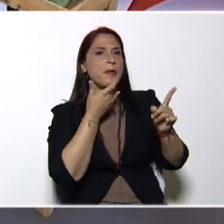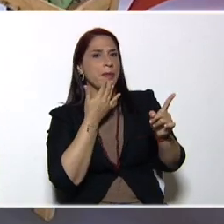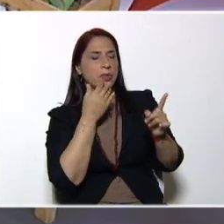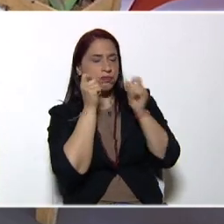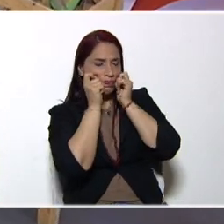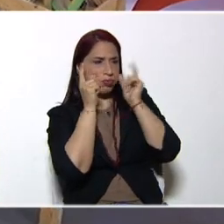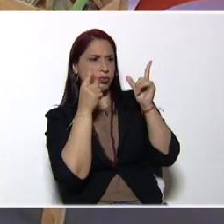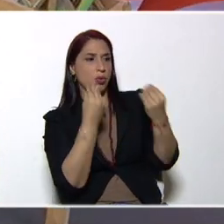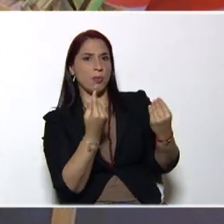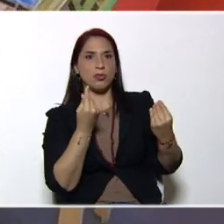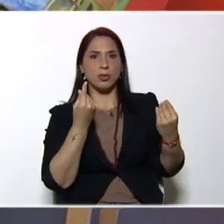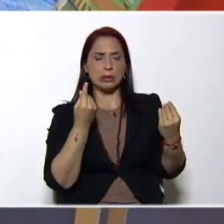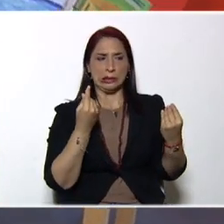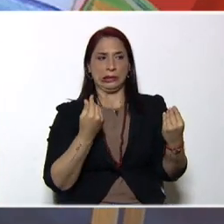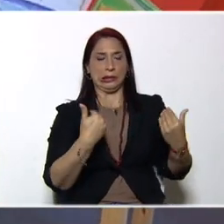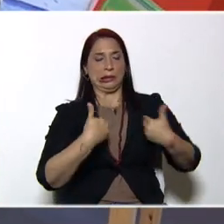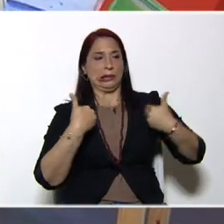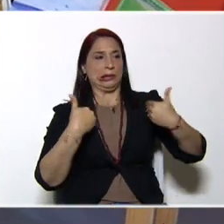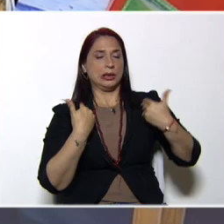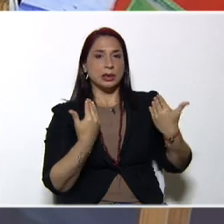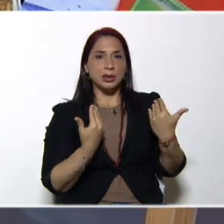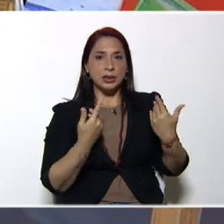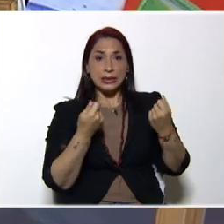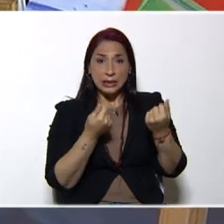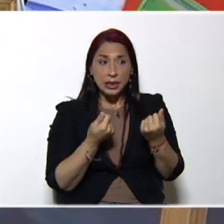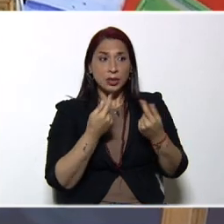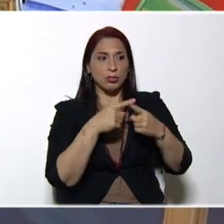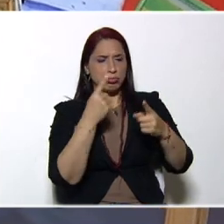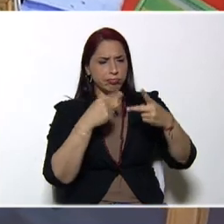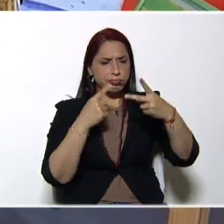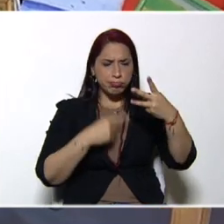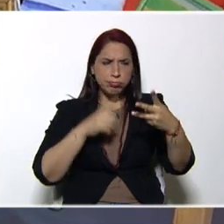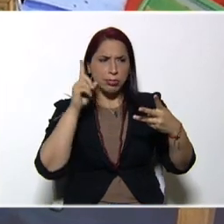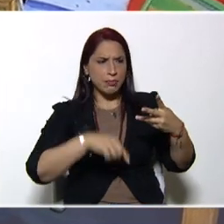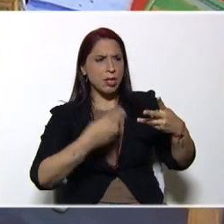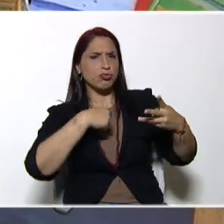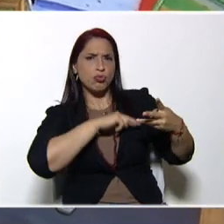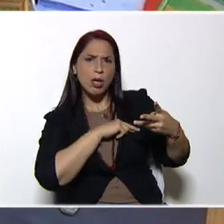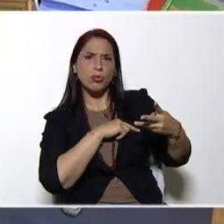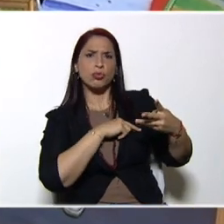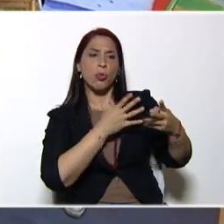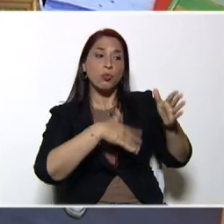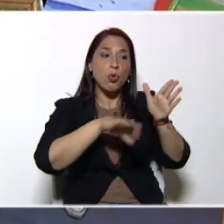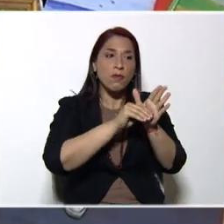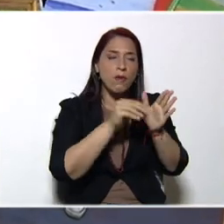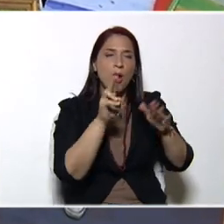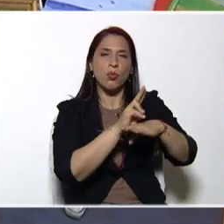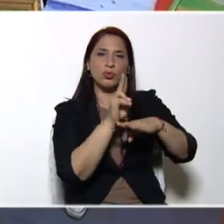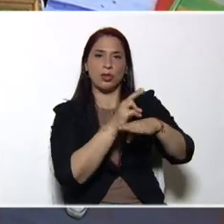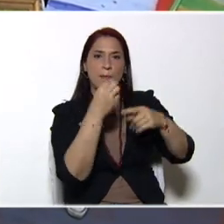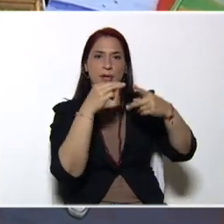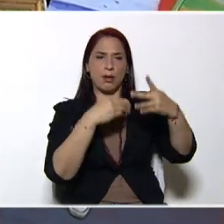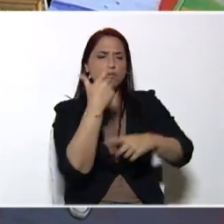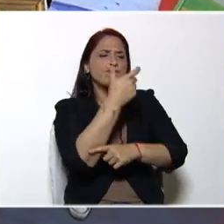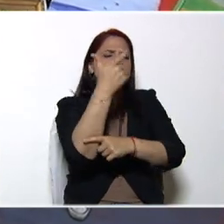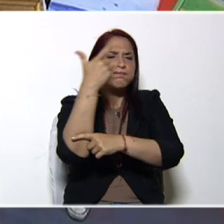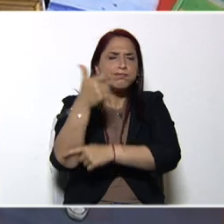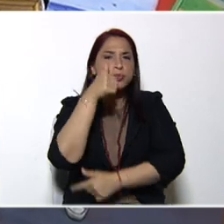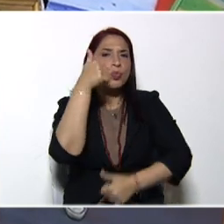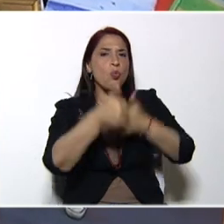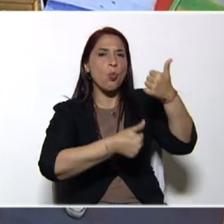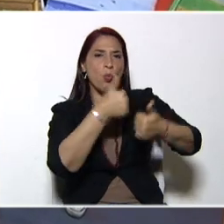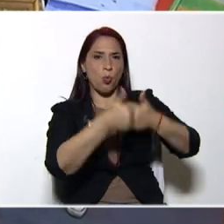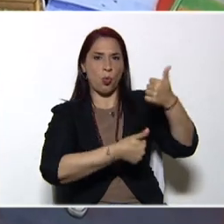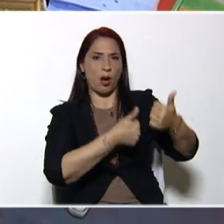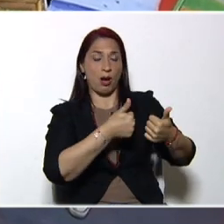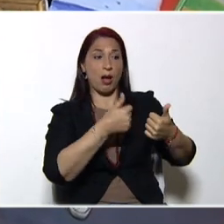impacte monetariamente, sino que tomemos en cuenta otros aspectos como son las 3R, reutilizar, reciclar y reusar. Entonces, eso nos da,